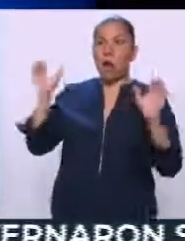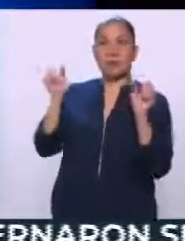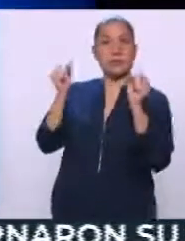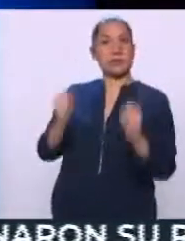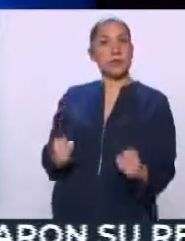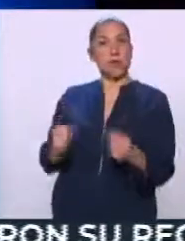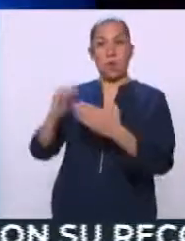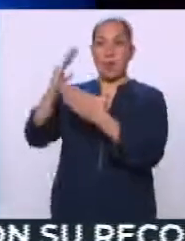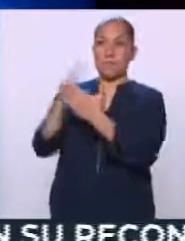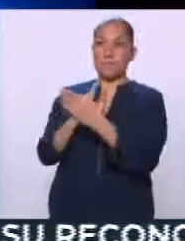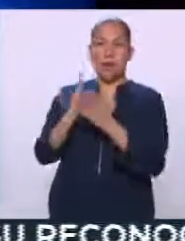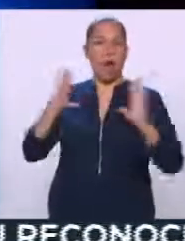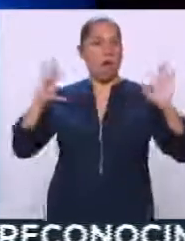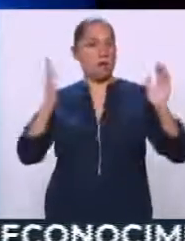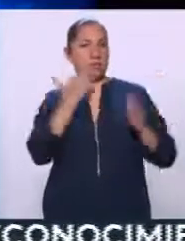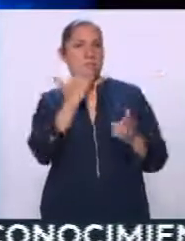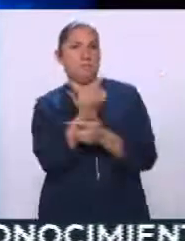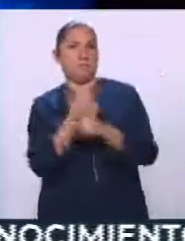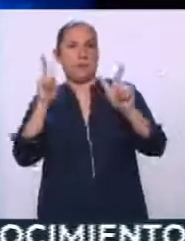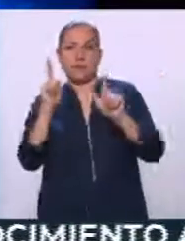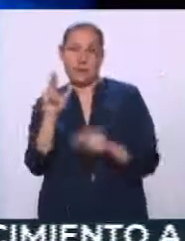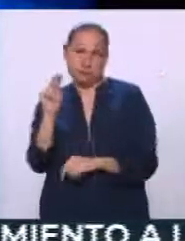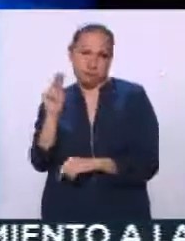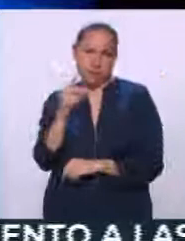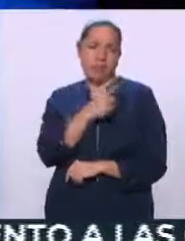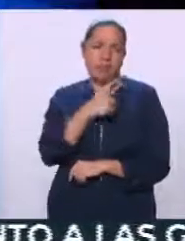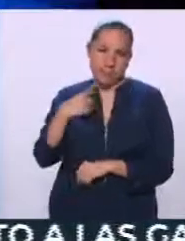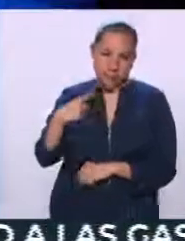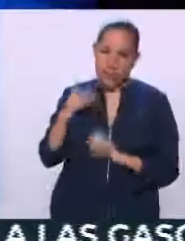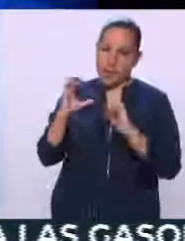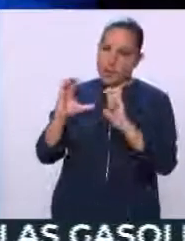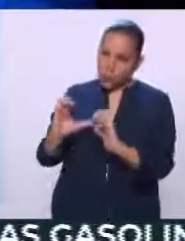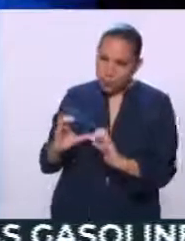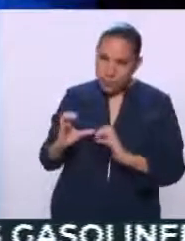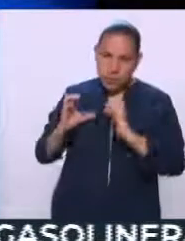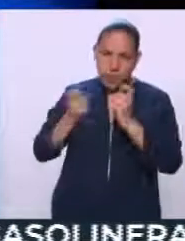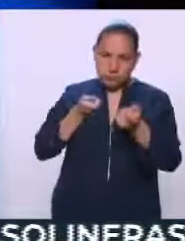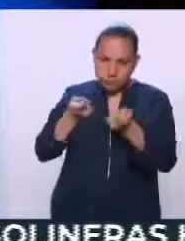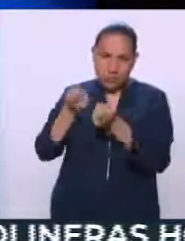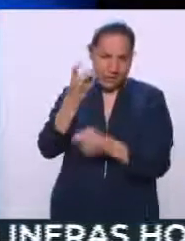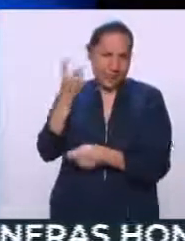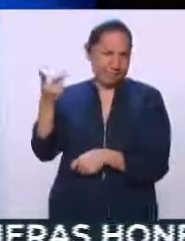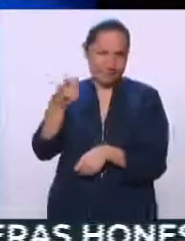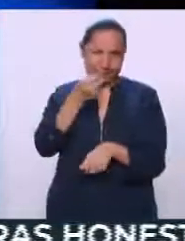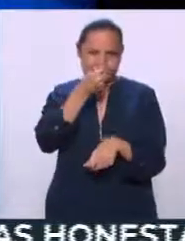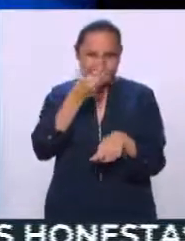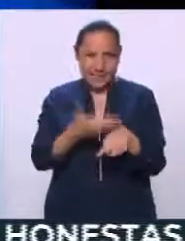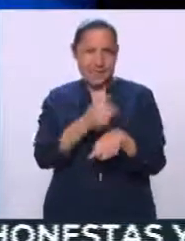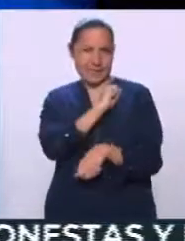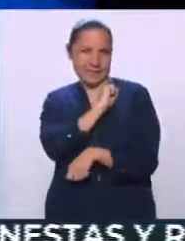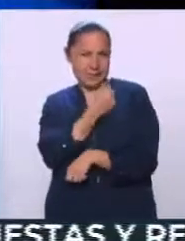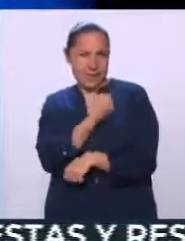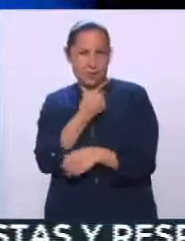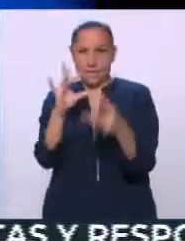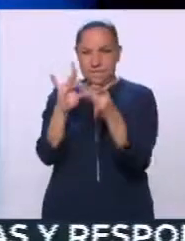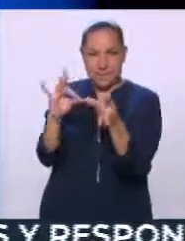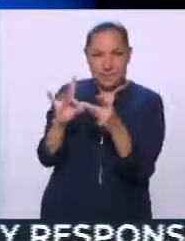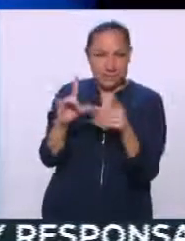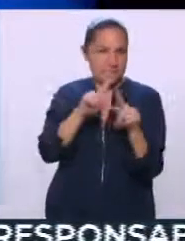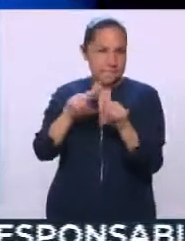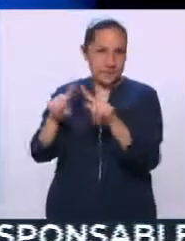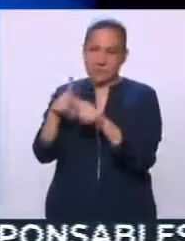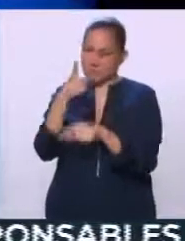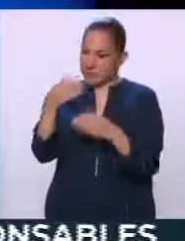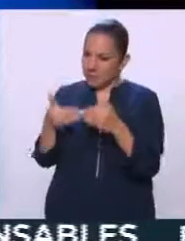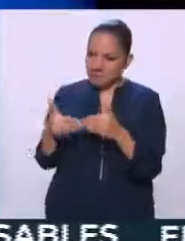que es lo que se ha venido diciendo sistemáticamente por parte de las autoridades de salud. Pero me gustaría analizar, meternos un poquito en lo